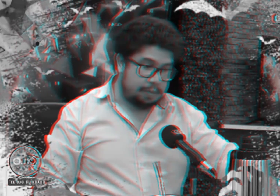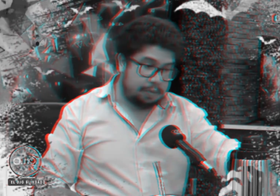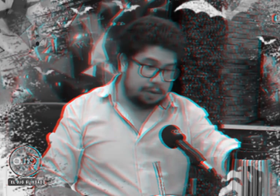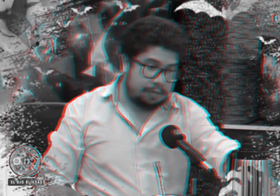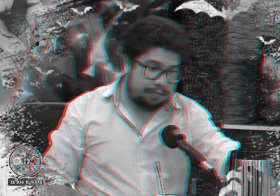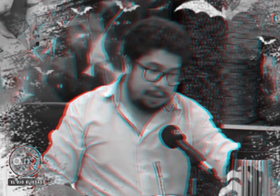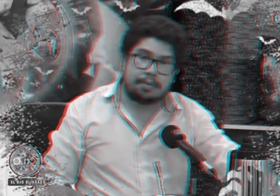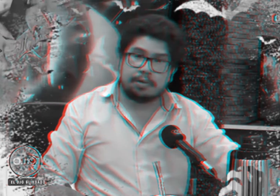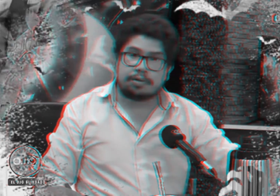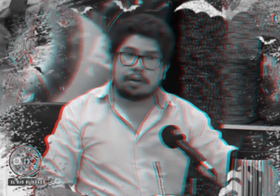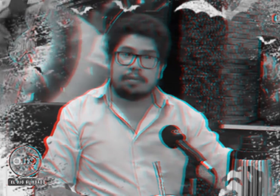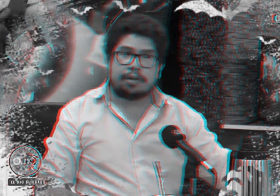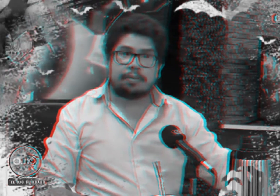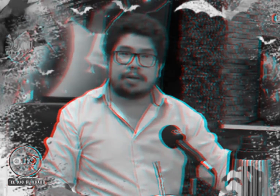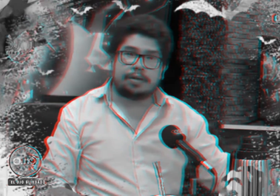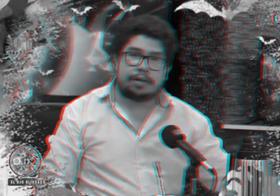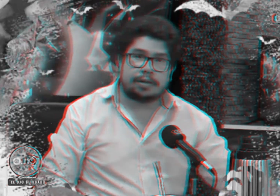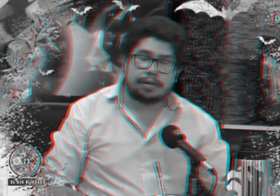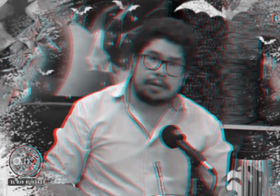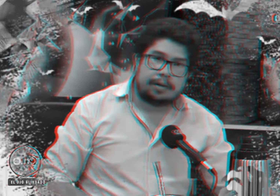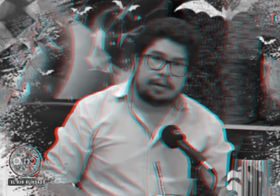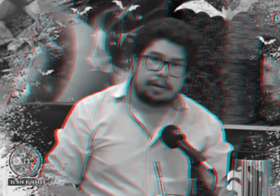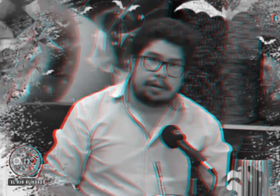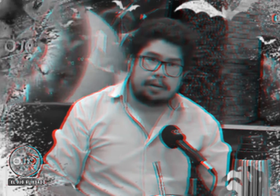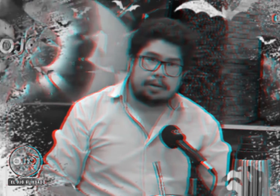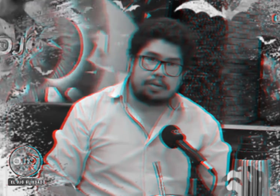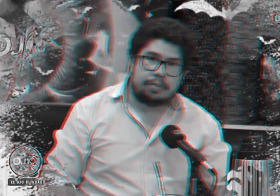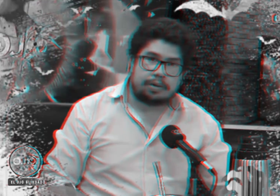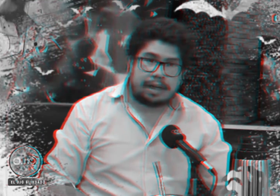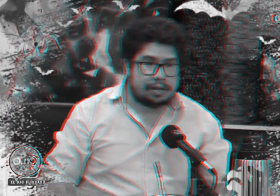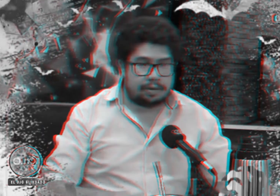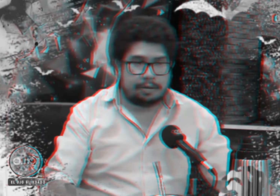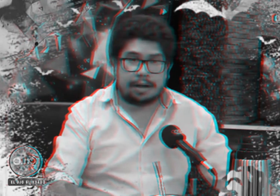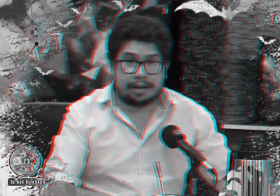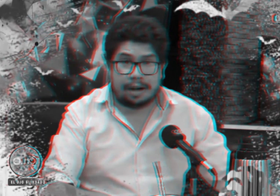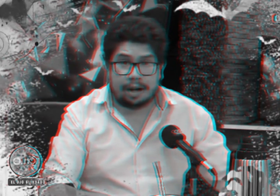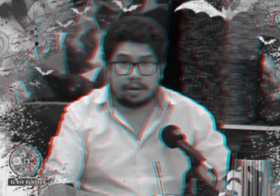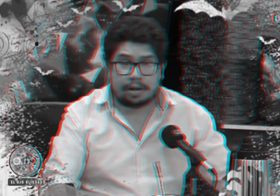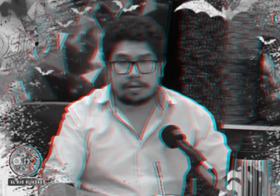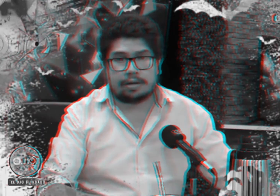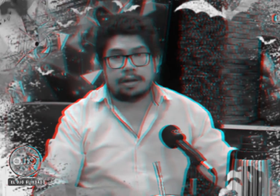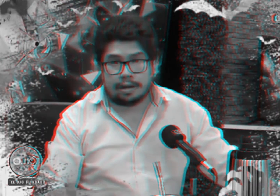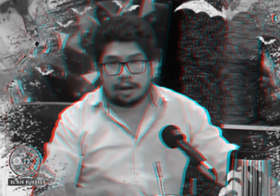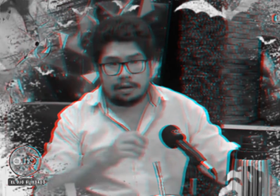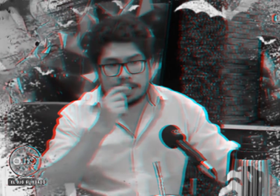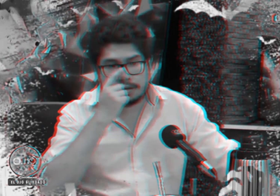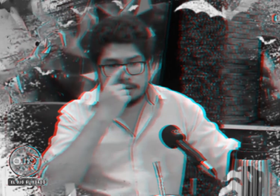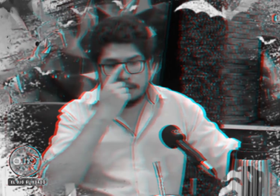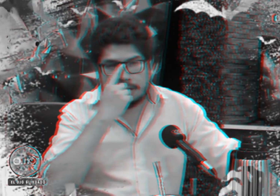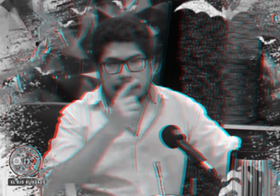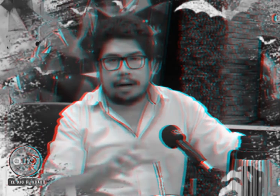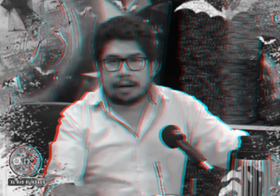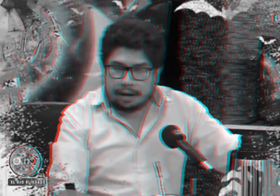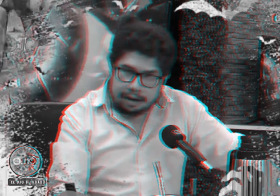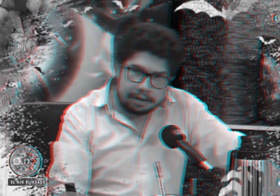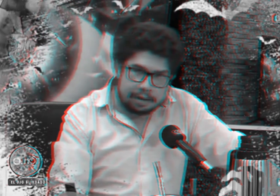de ese tipo, porque tenemos realmente presencias de suma importancia, porque vienen legisladores y legisladoras